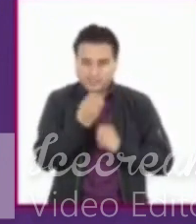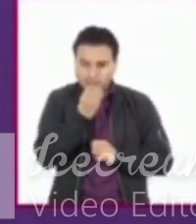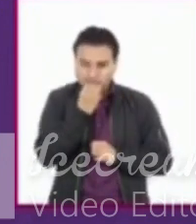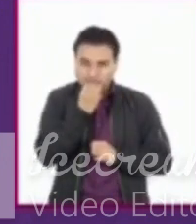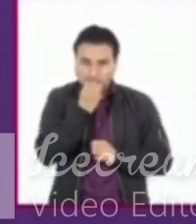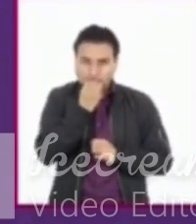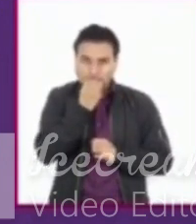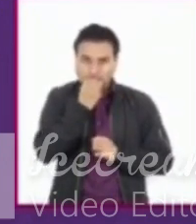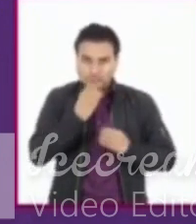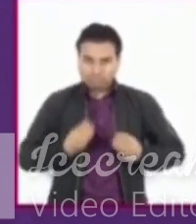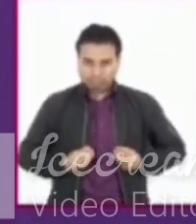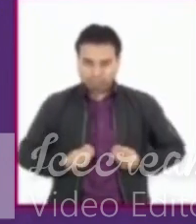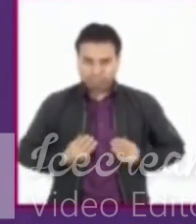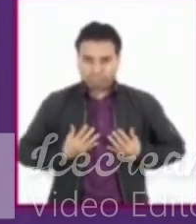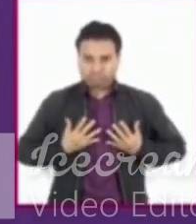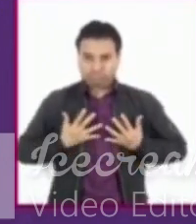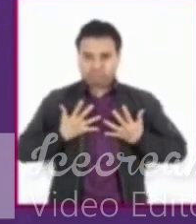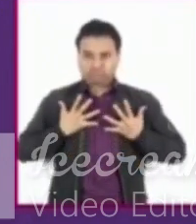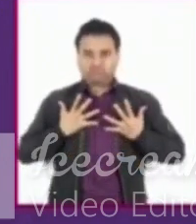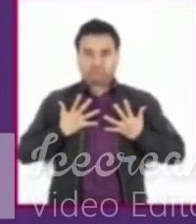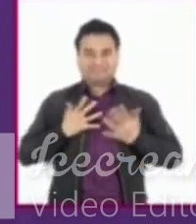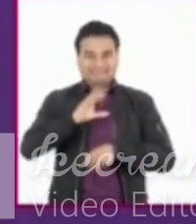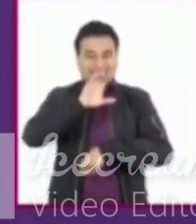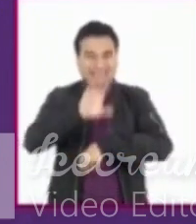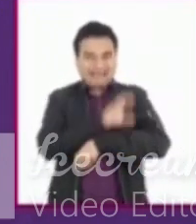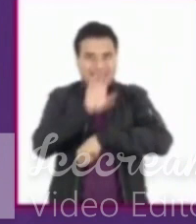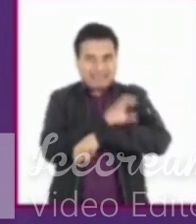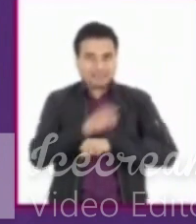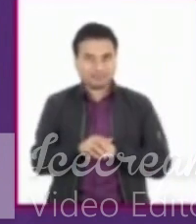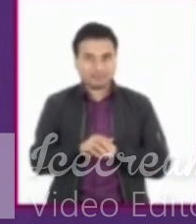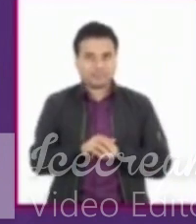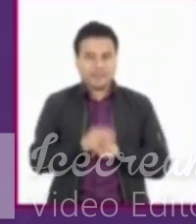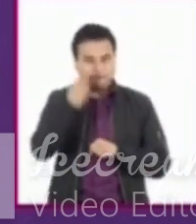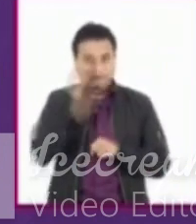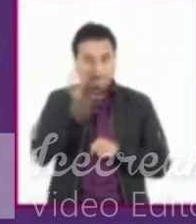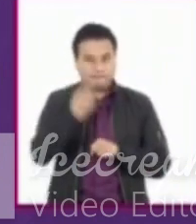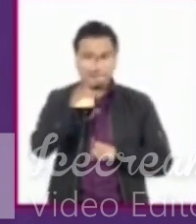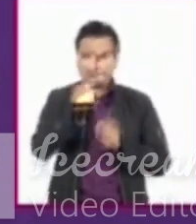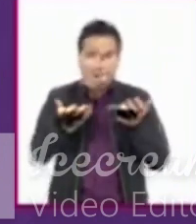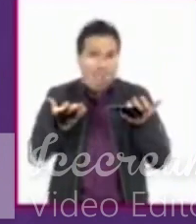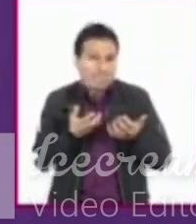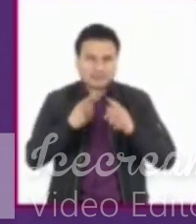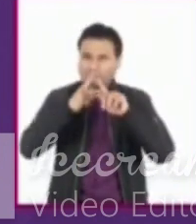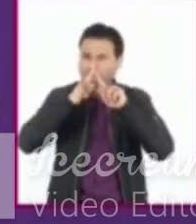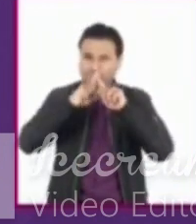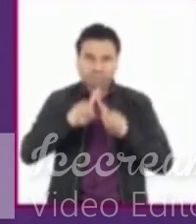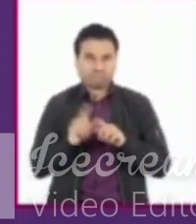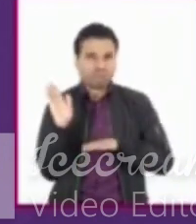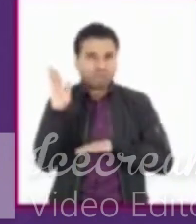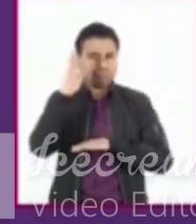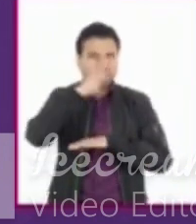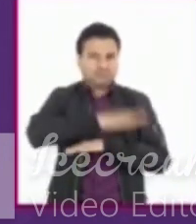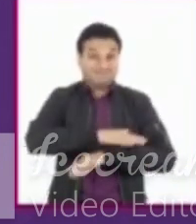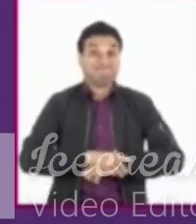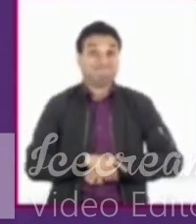gastada durante el día anterior y obtener la suficiente para poder realizar las actividades de un nuevo